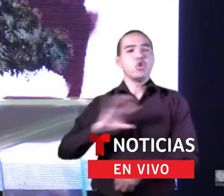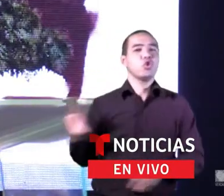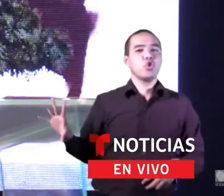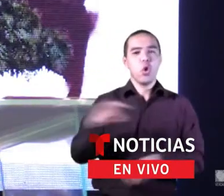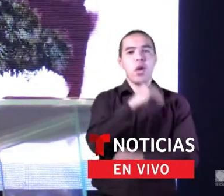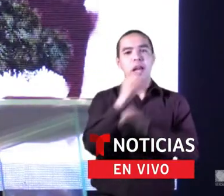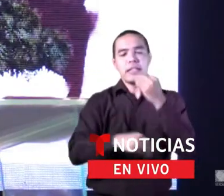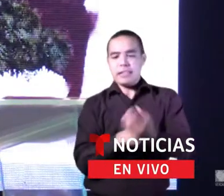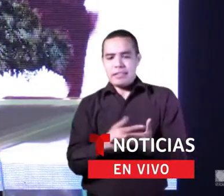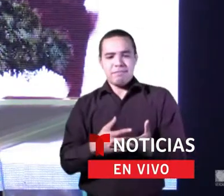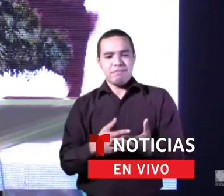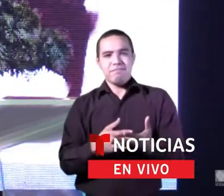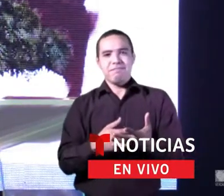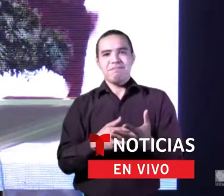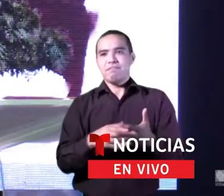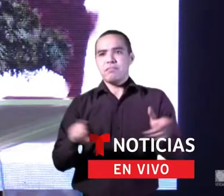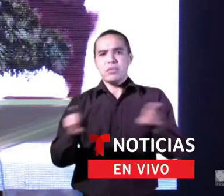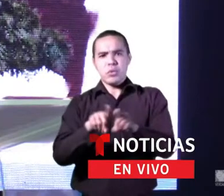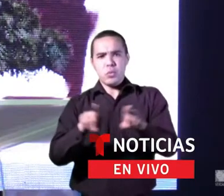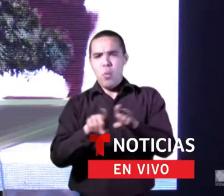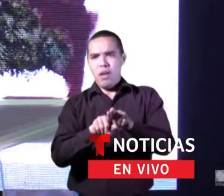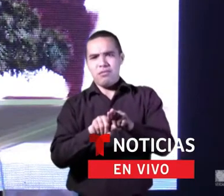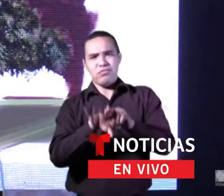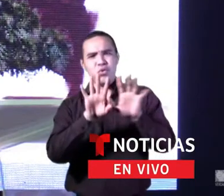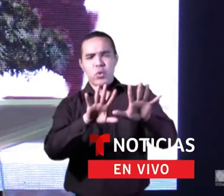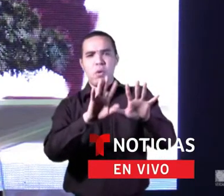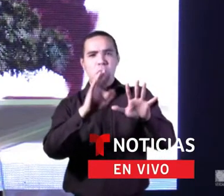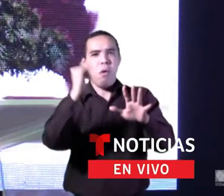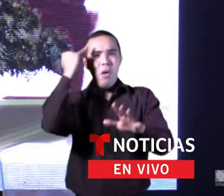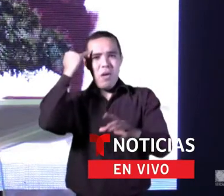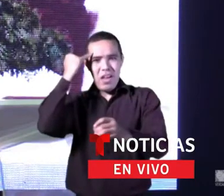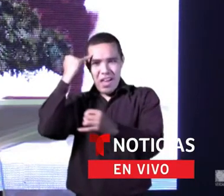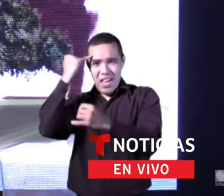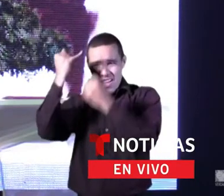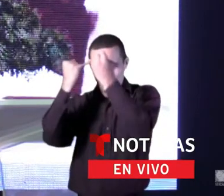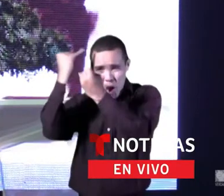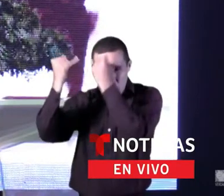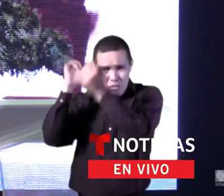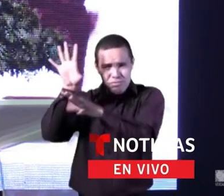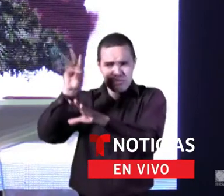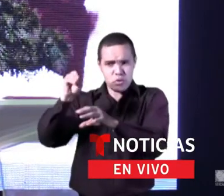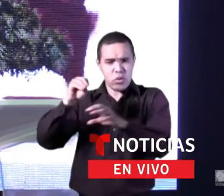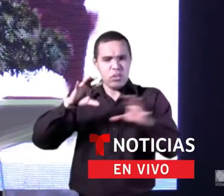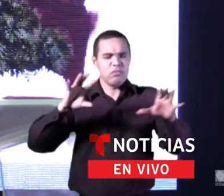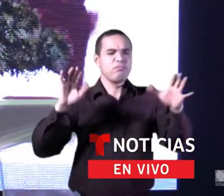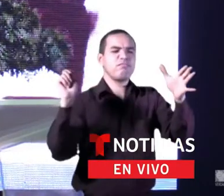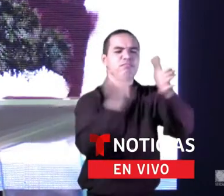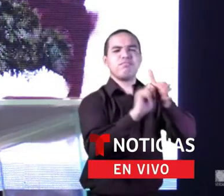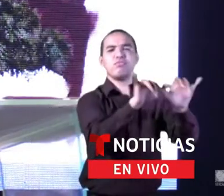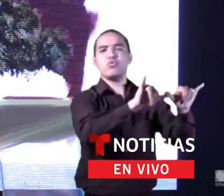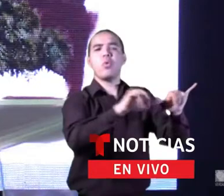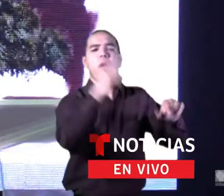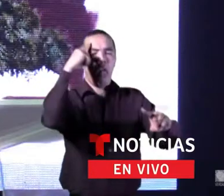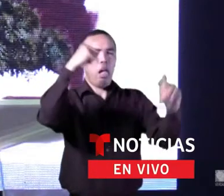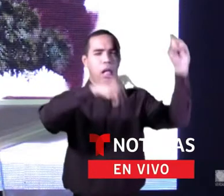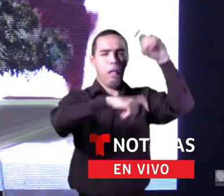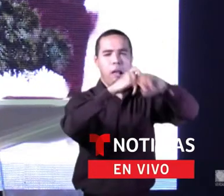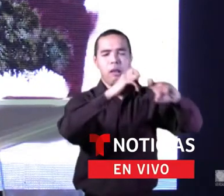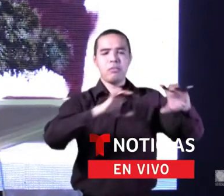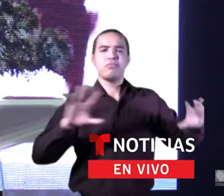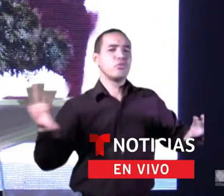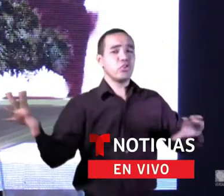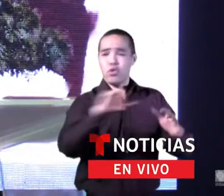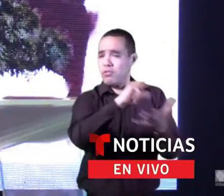sacrificados en el altar de una ideología que pretendía de tentar el secreto del bienestar humano fuimos todos